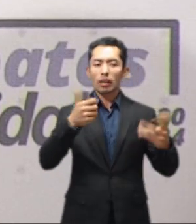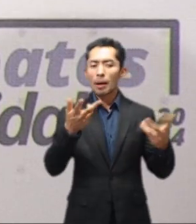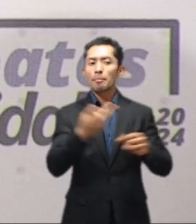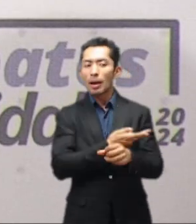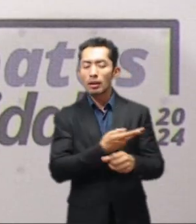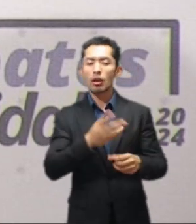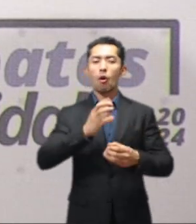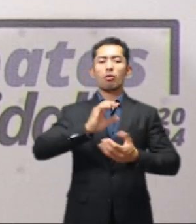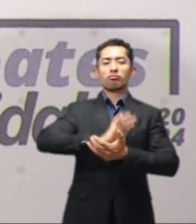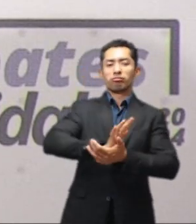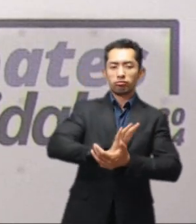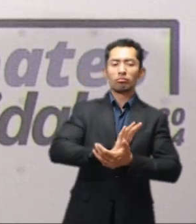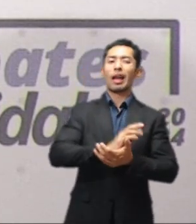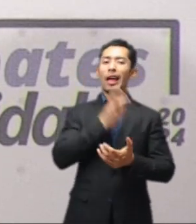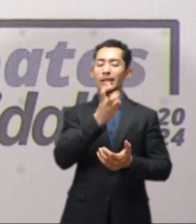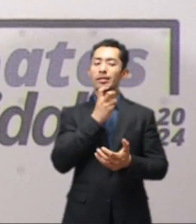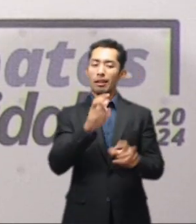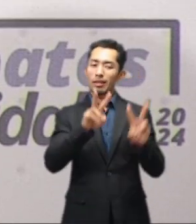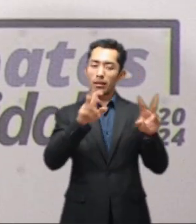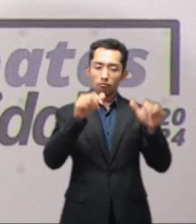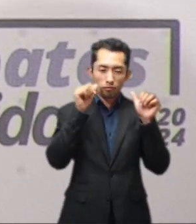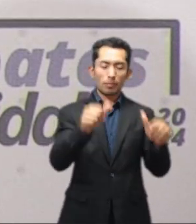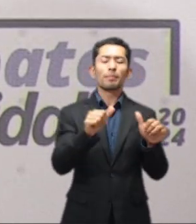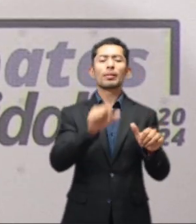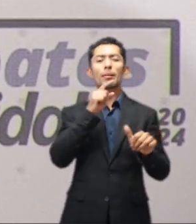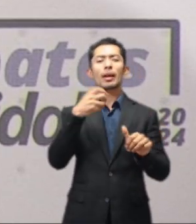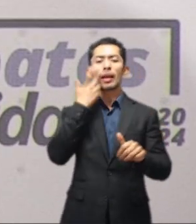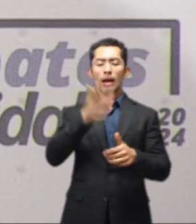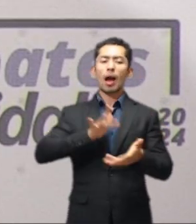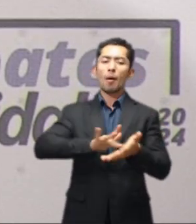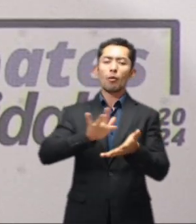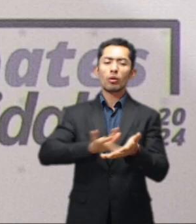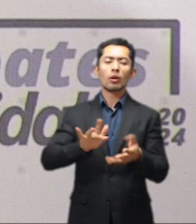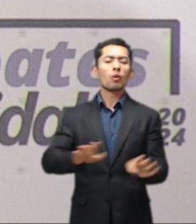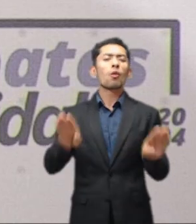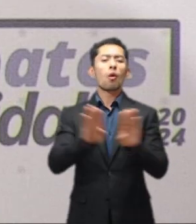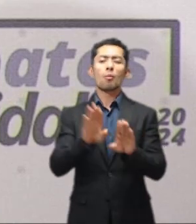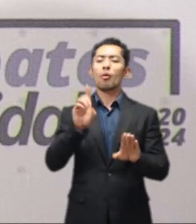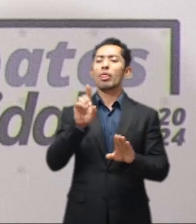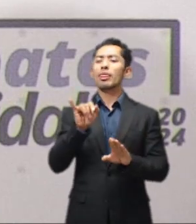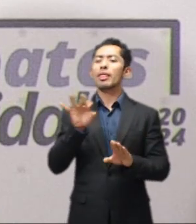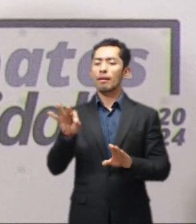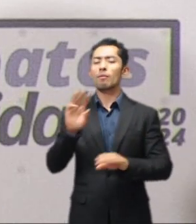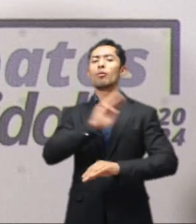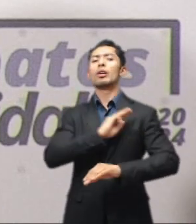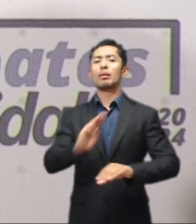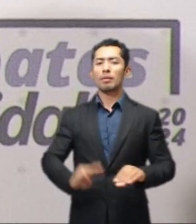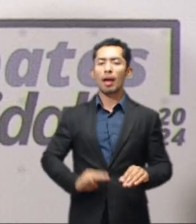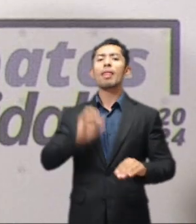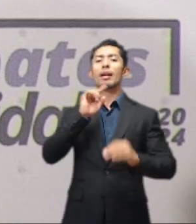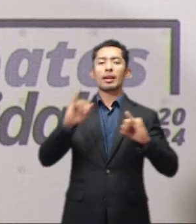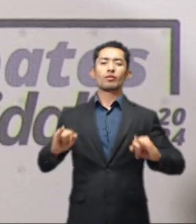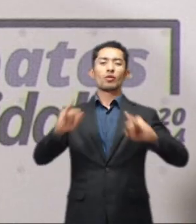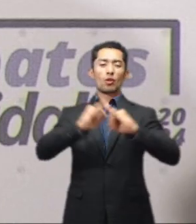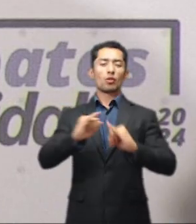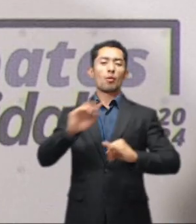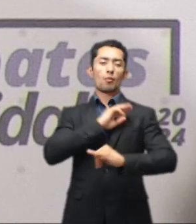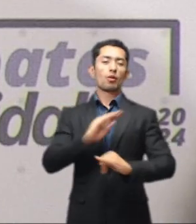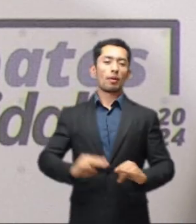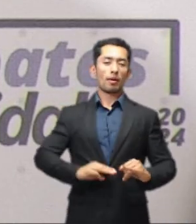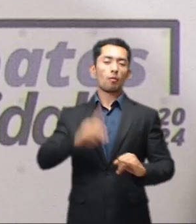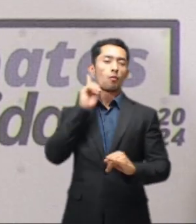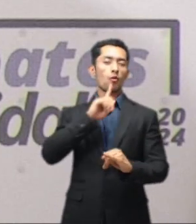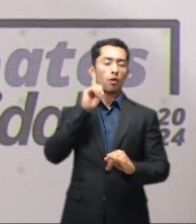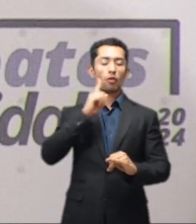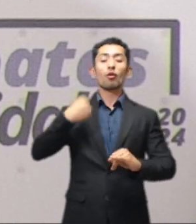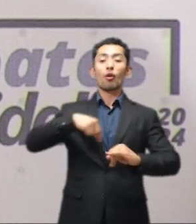de la discriminación Y también vamos a acompañarlos a través del DIF municipal y la instancia de la mujer necesitamos nosotros